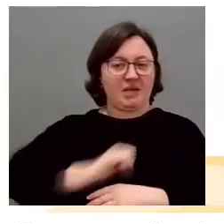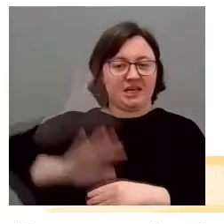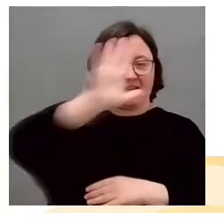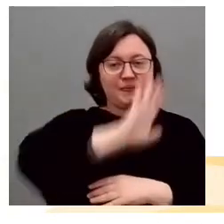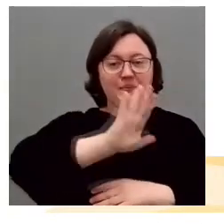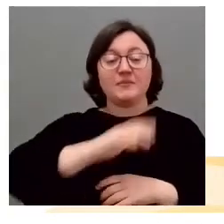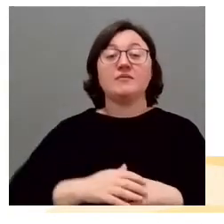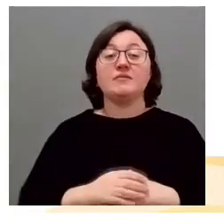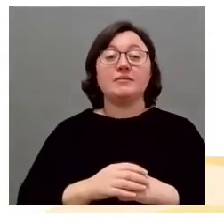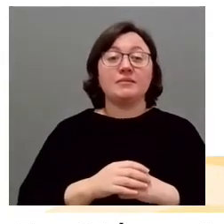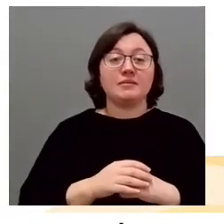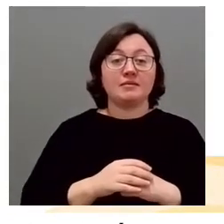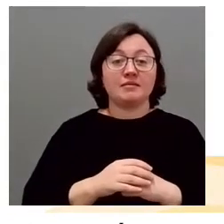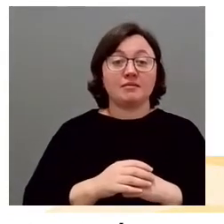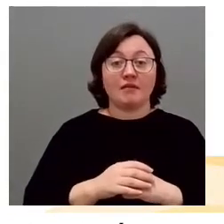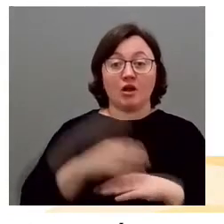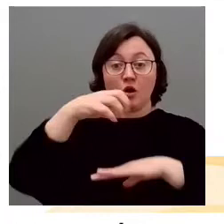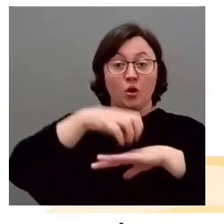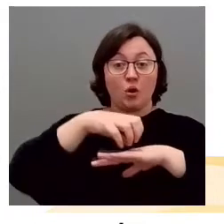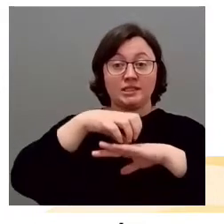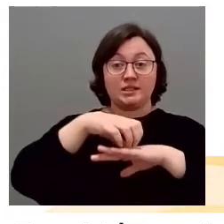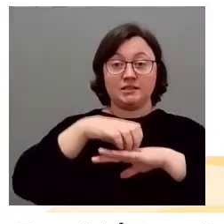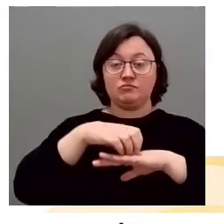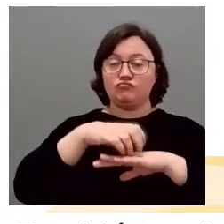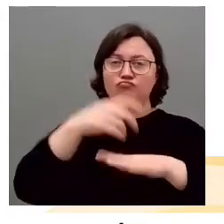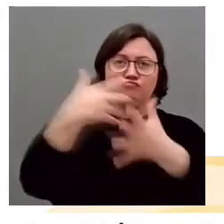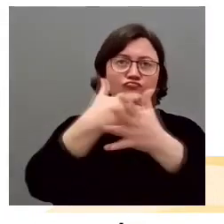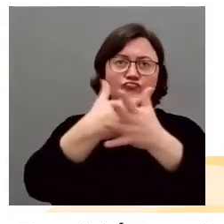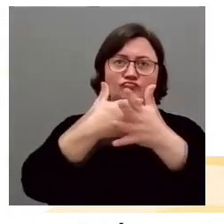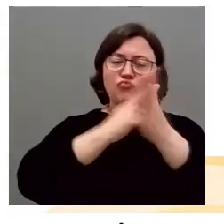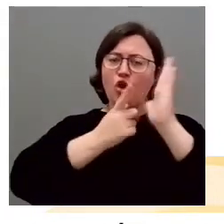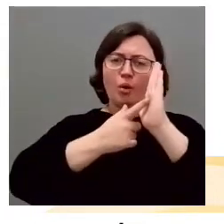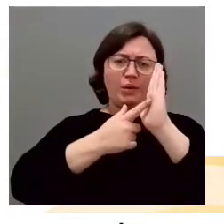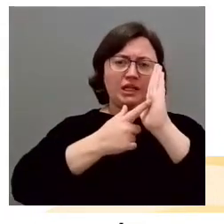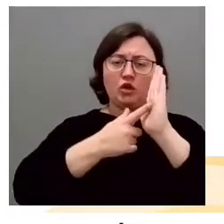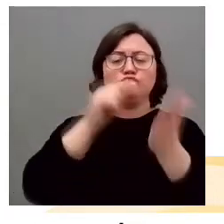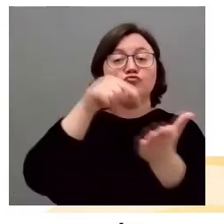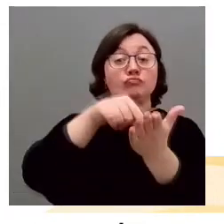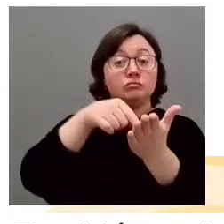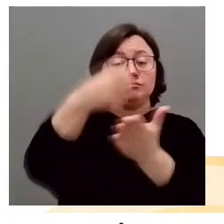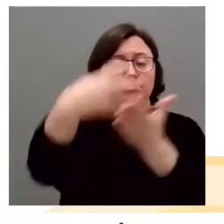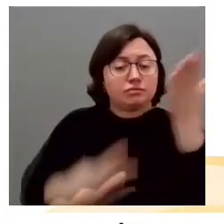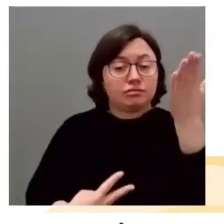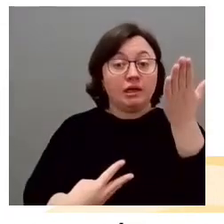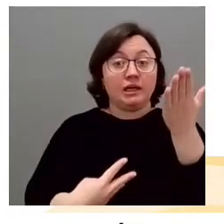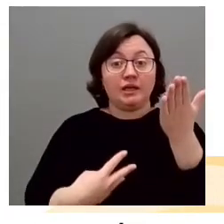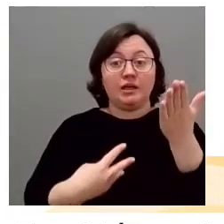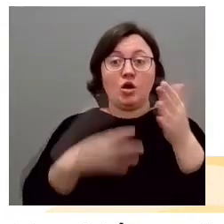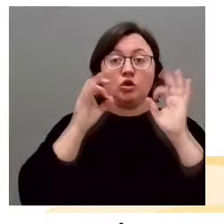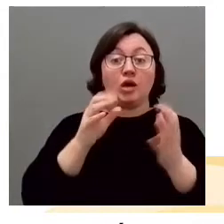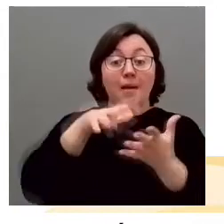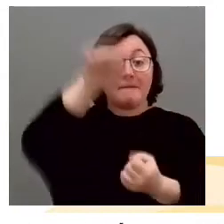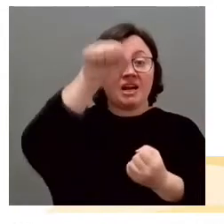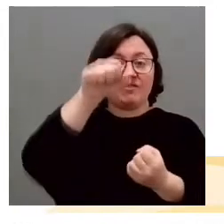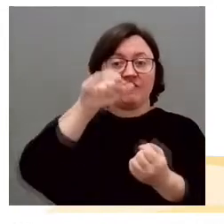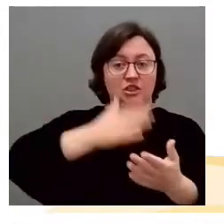que, Luis, lo has dicho todo. Todas esas reivindicaciones que desde el